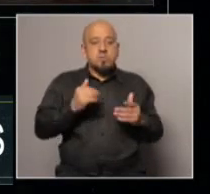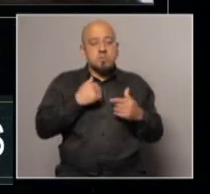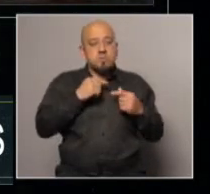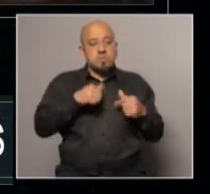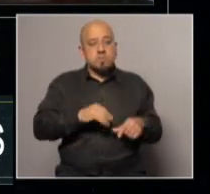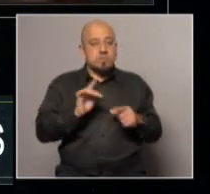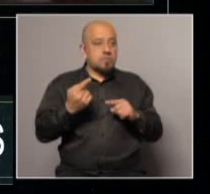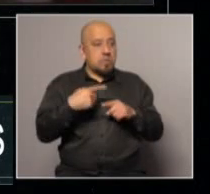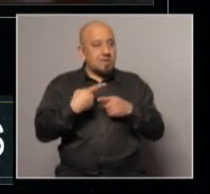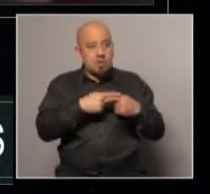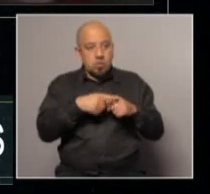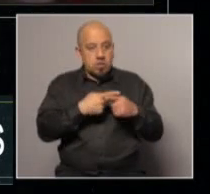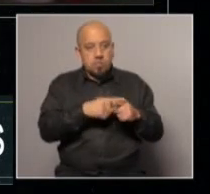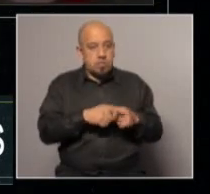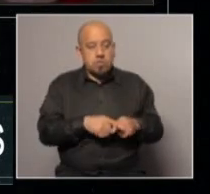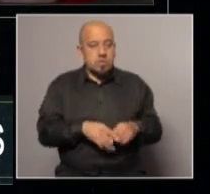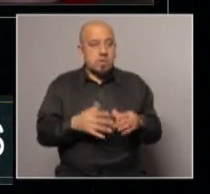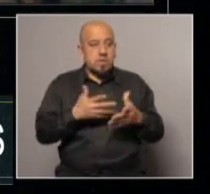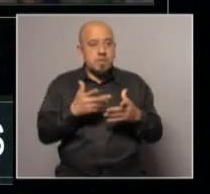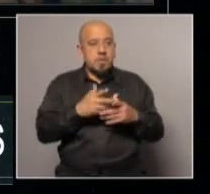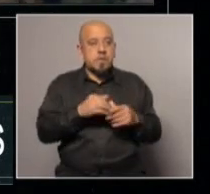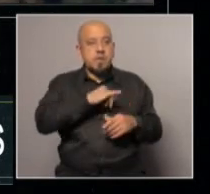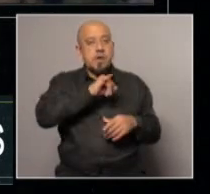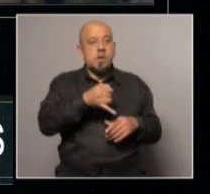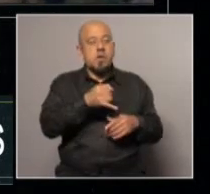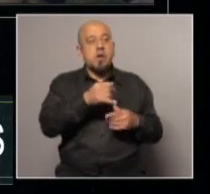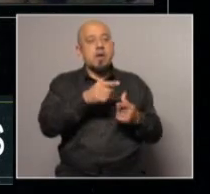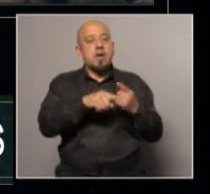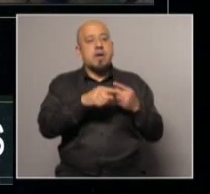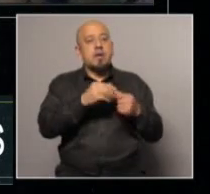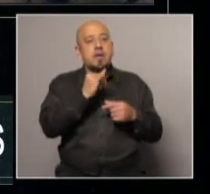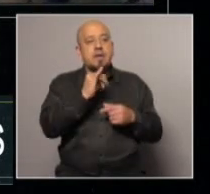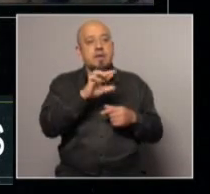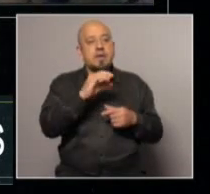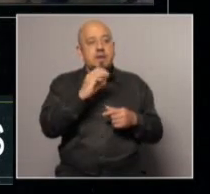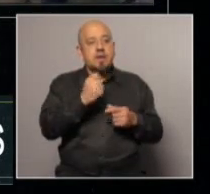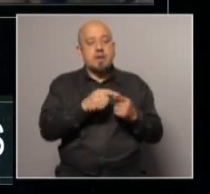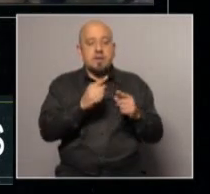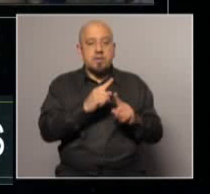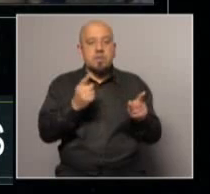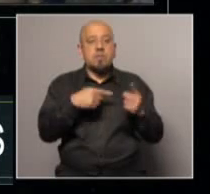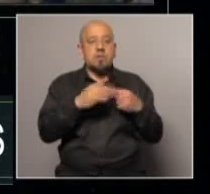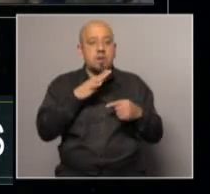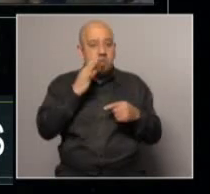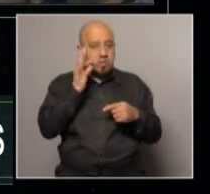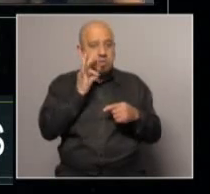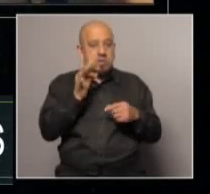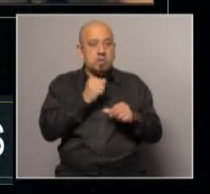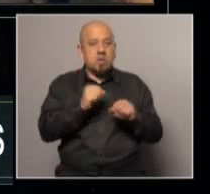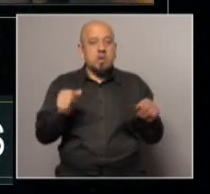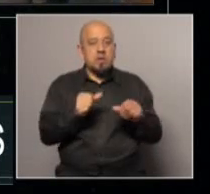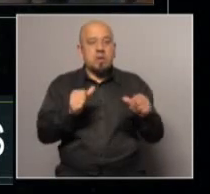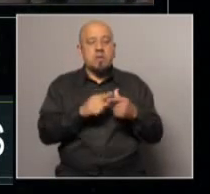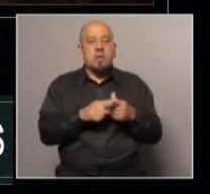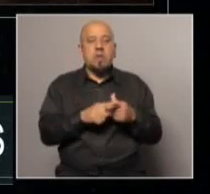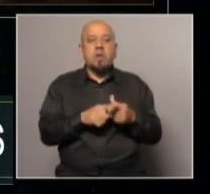hayamos discutido aún a fondo en la Junta Directiva de IRCA, pero a mí me parece que es una posibilidad de ser estudiada. Sí. Y también se está